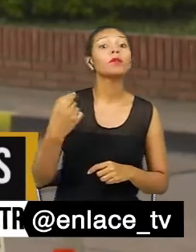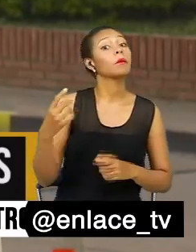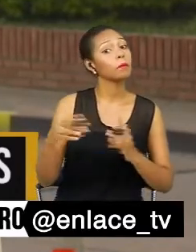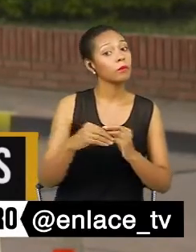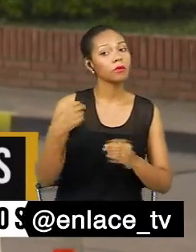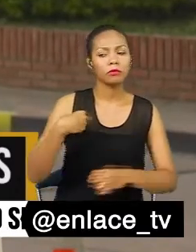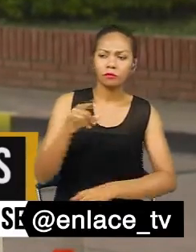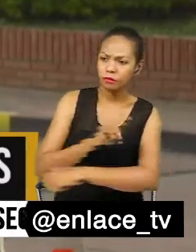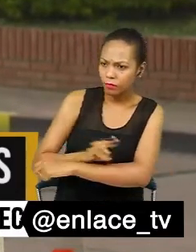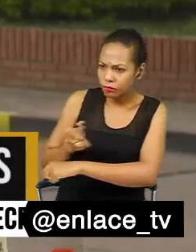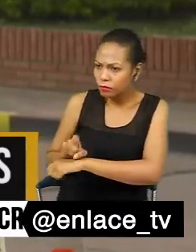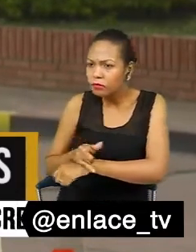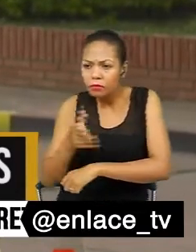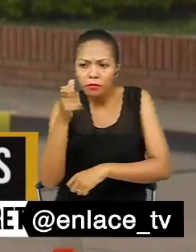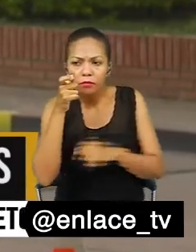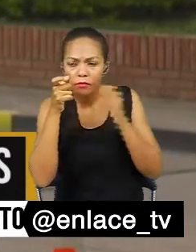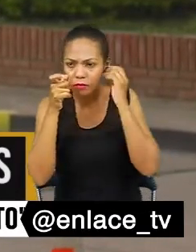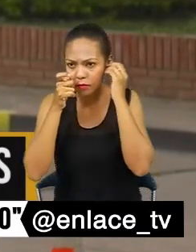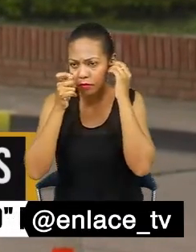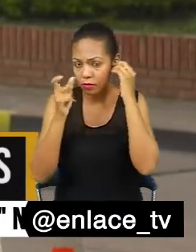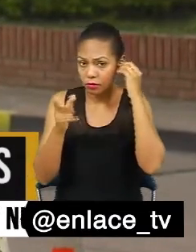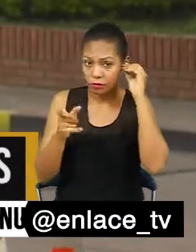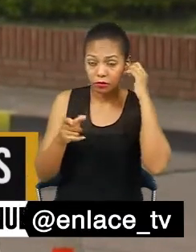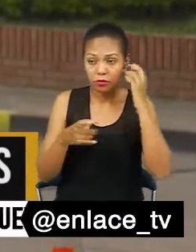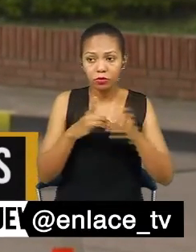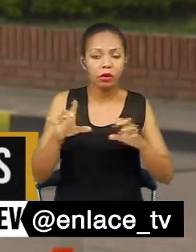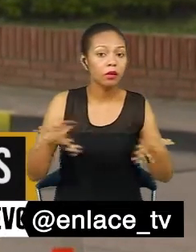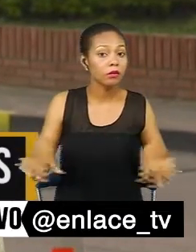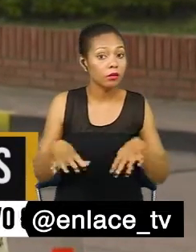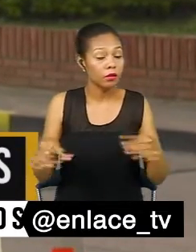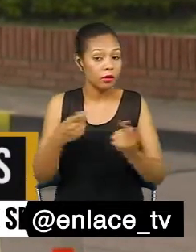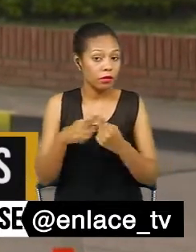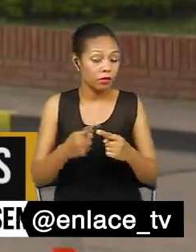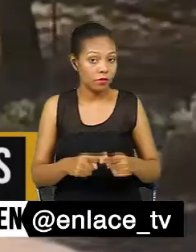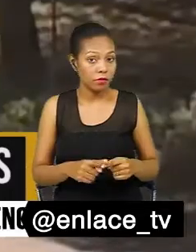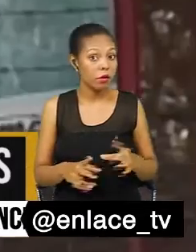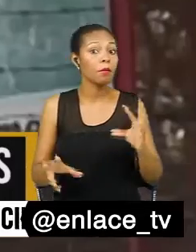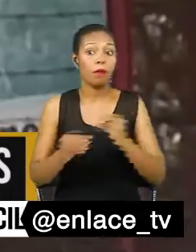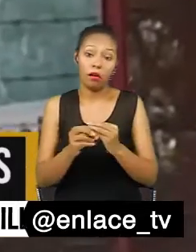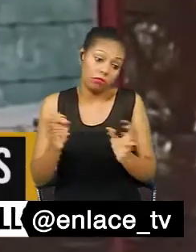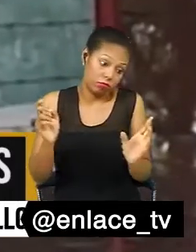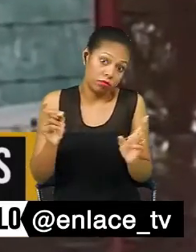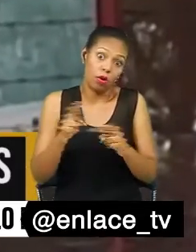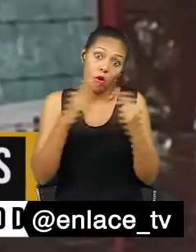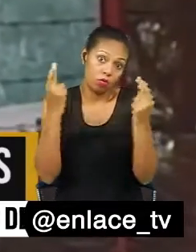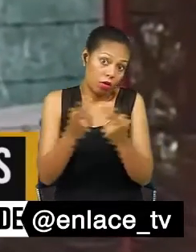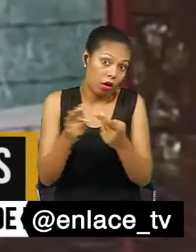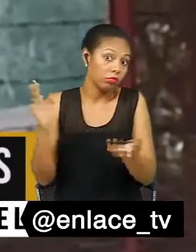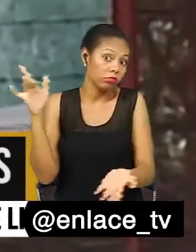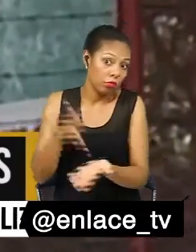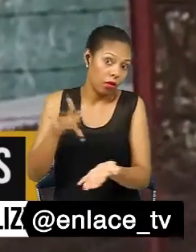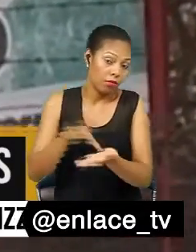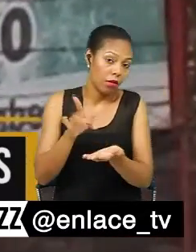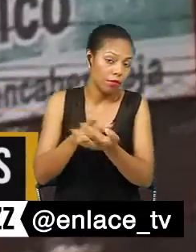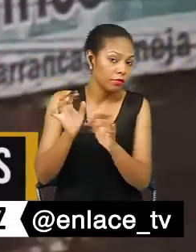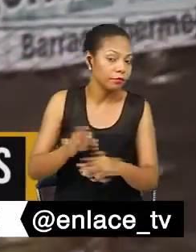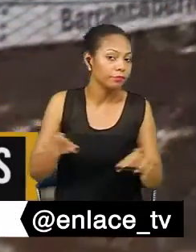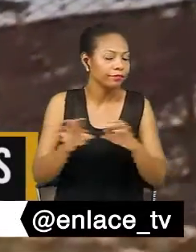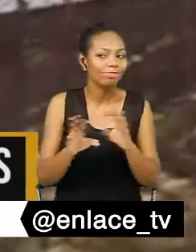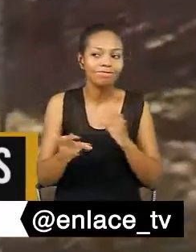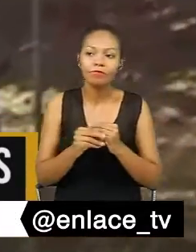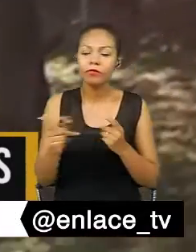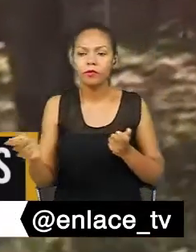que se va a seguir haciendo en cuanto a esta medida. Y claro, vamos a estar en constantes reuniones. Una de las medidas a adoptar es el del control de transporte de carne,